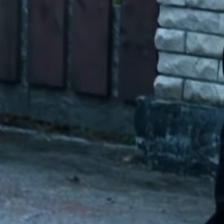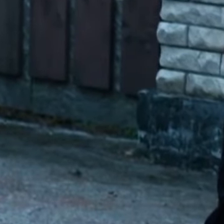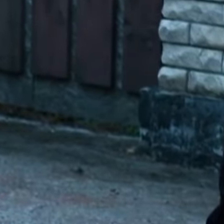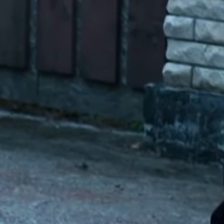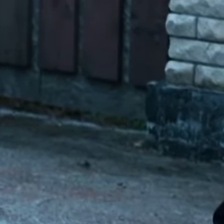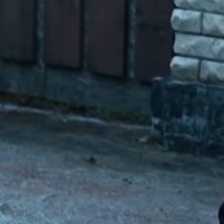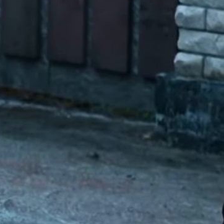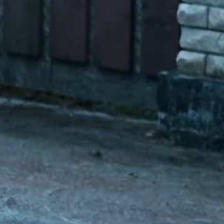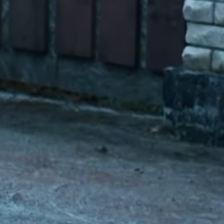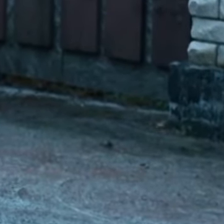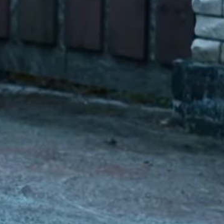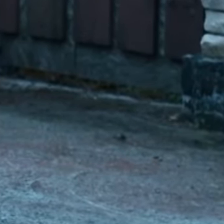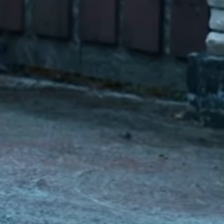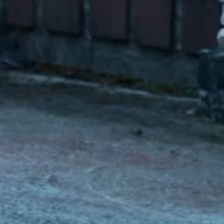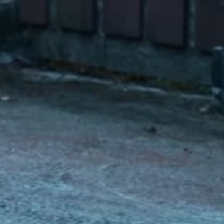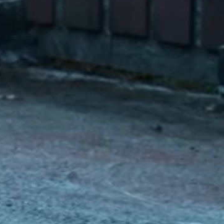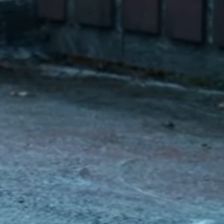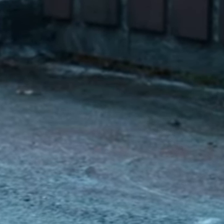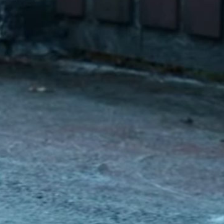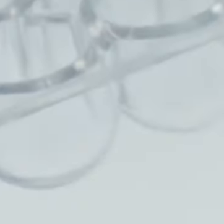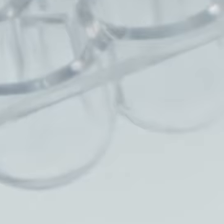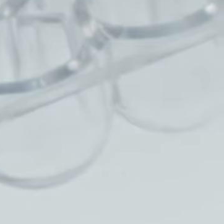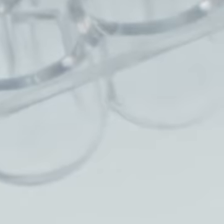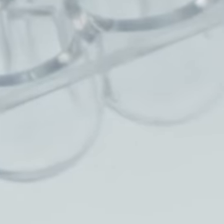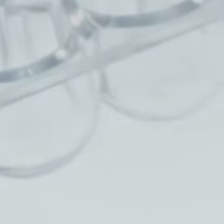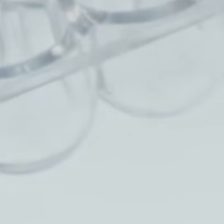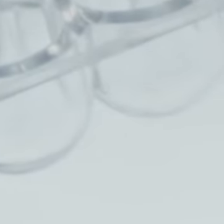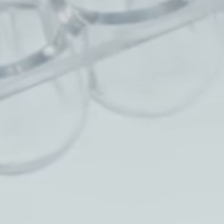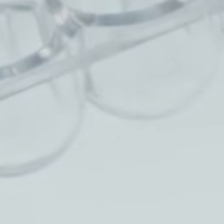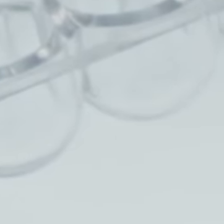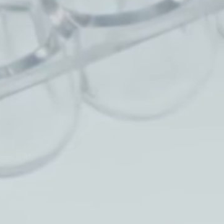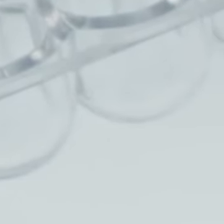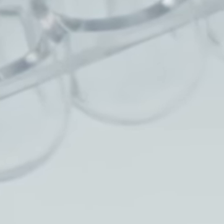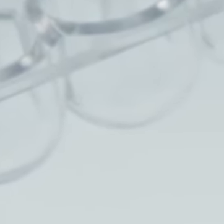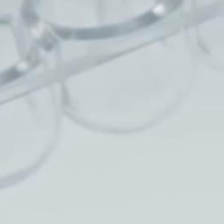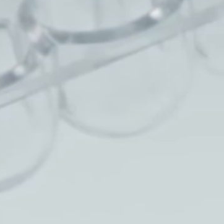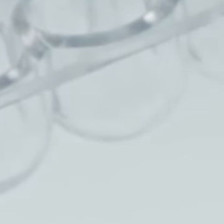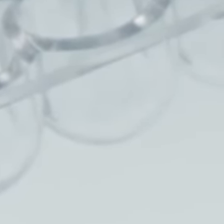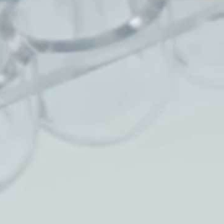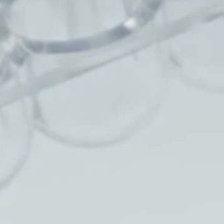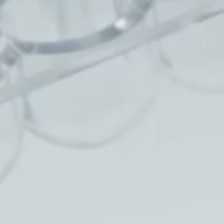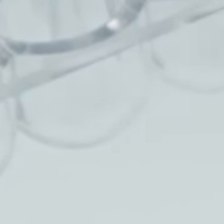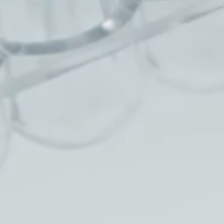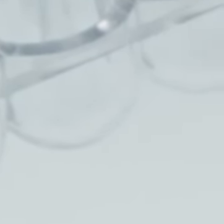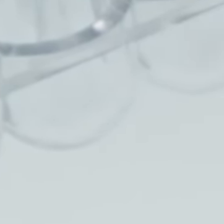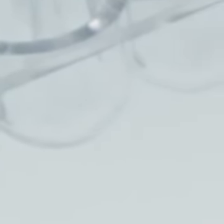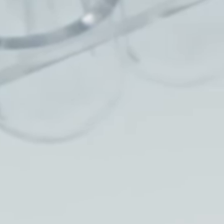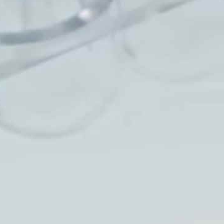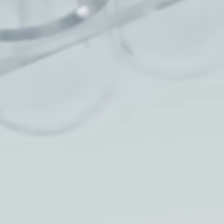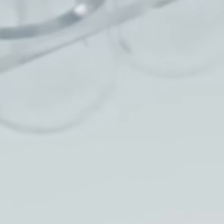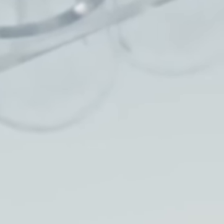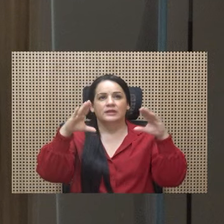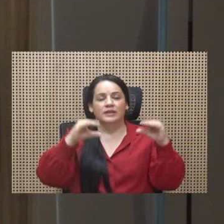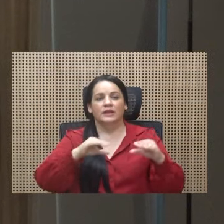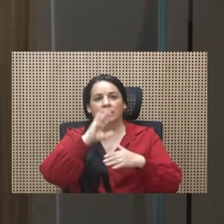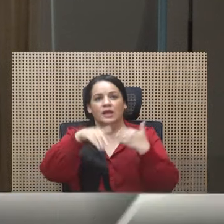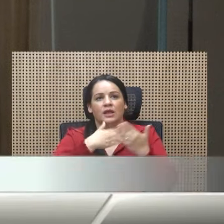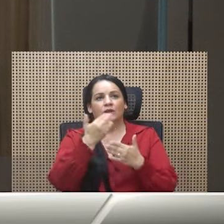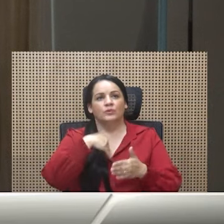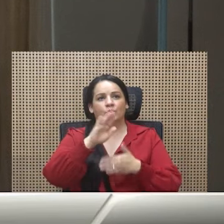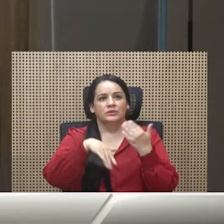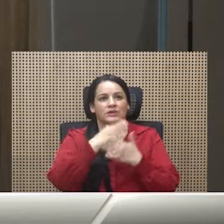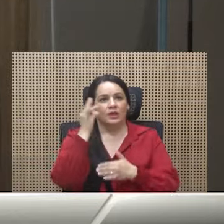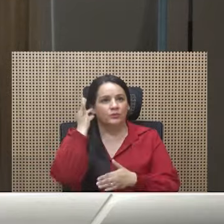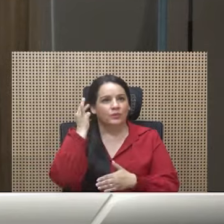Costa Rica además el expediente 24367 ley para tipificar la sumisión química dentro delito sexuales